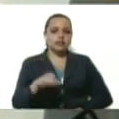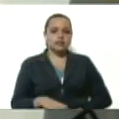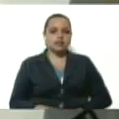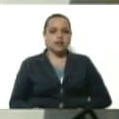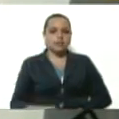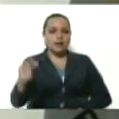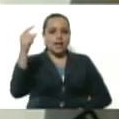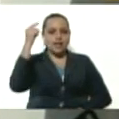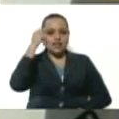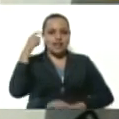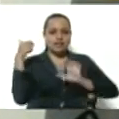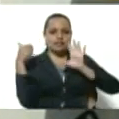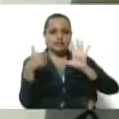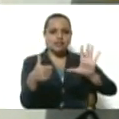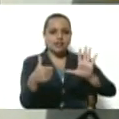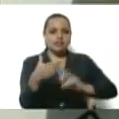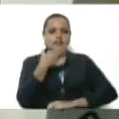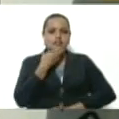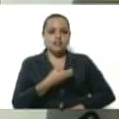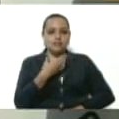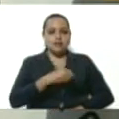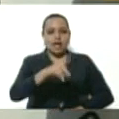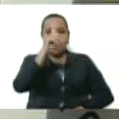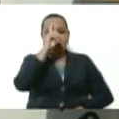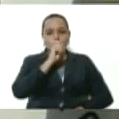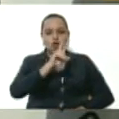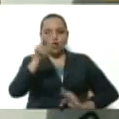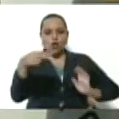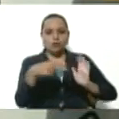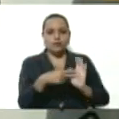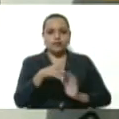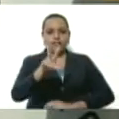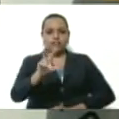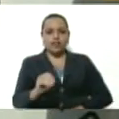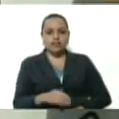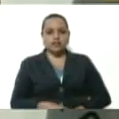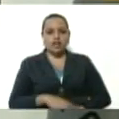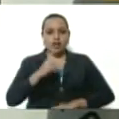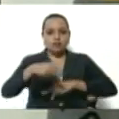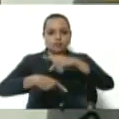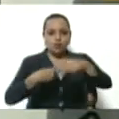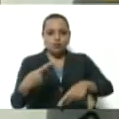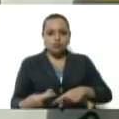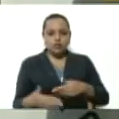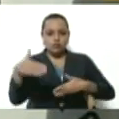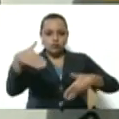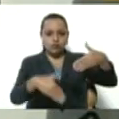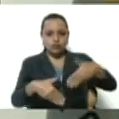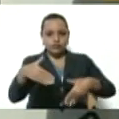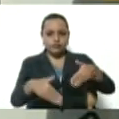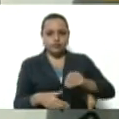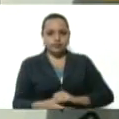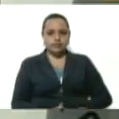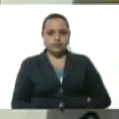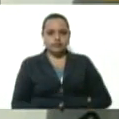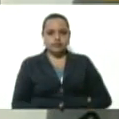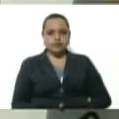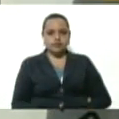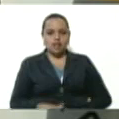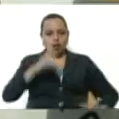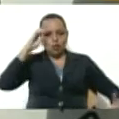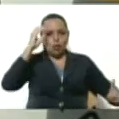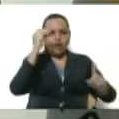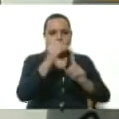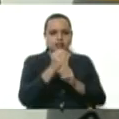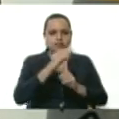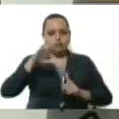el día 6 de diciembre del año 2020 al proceso electoral destinado a